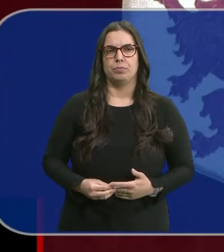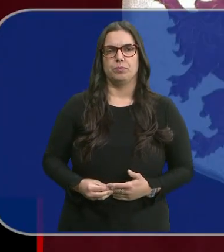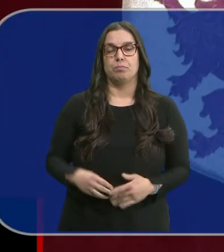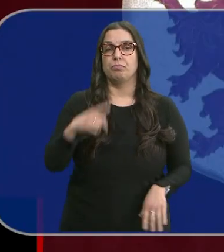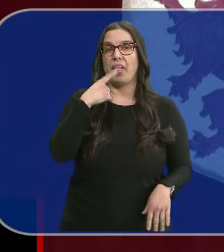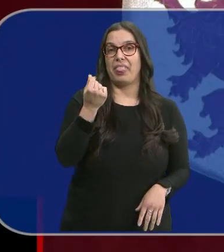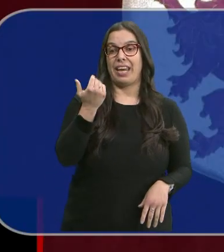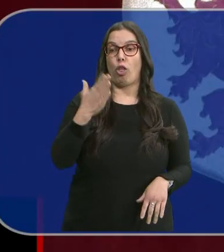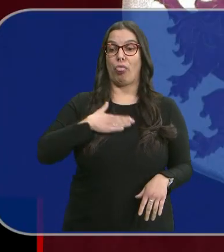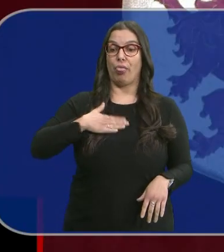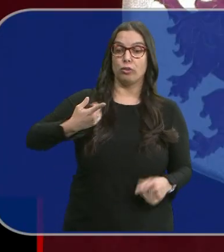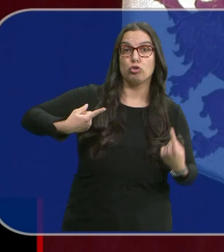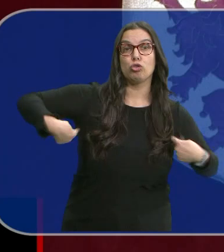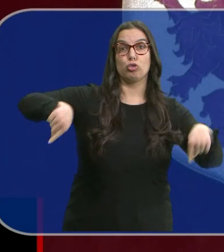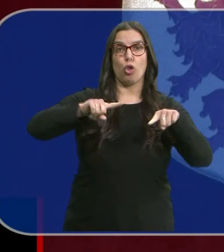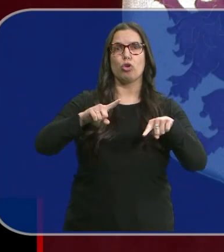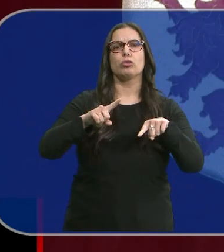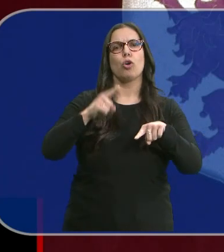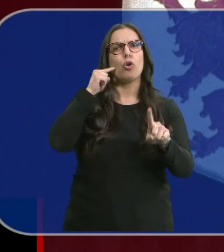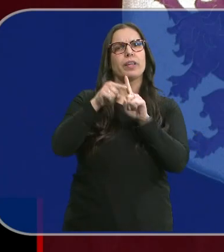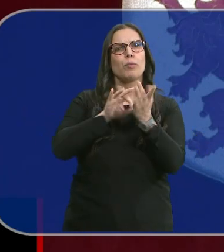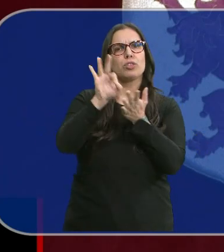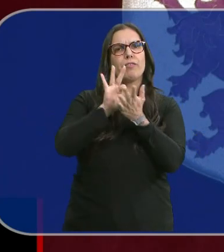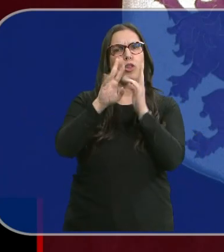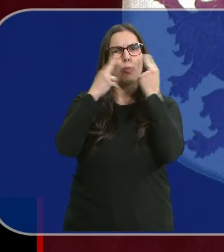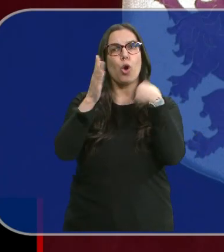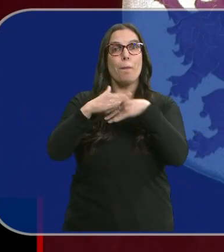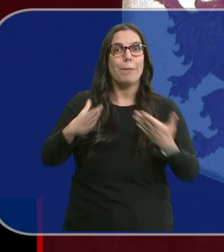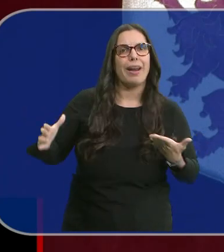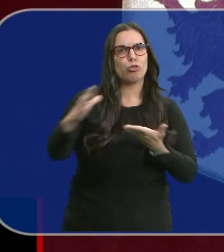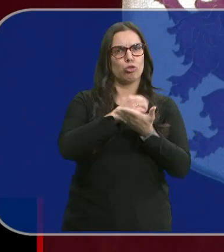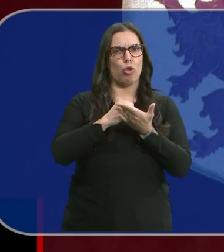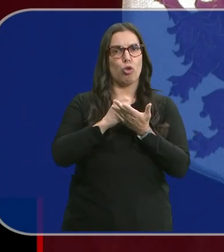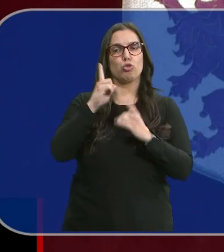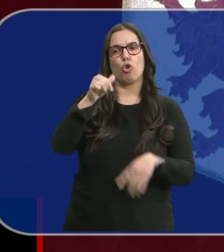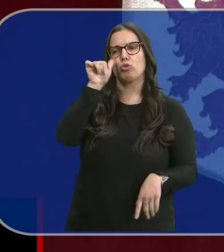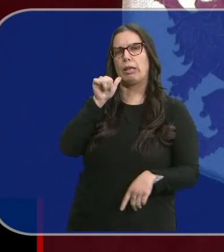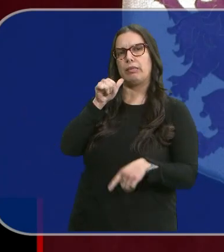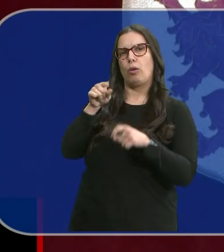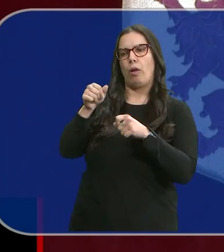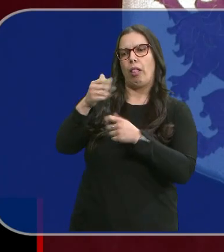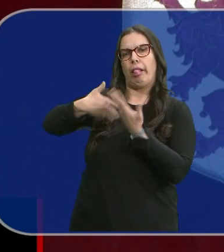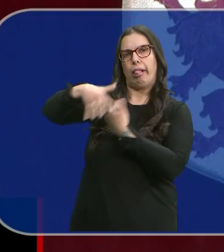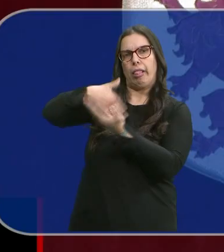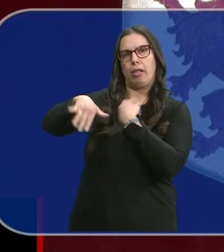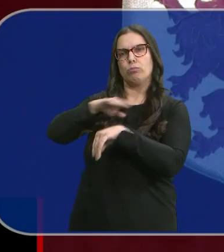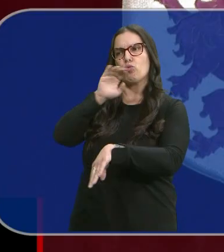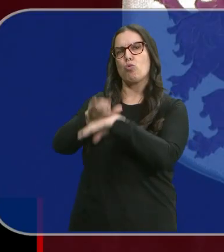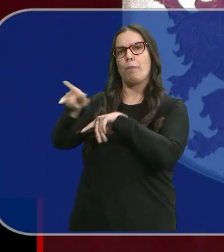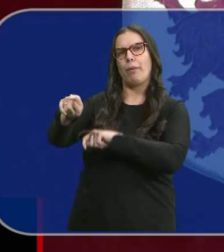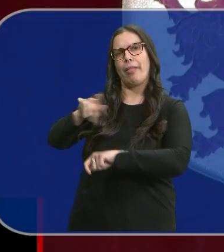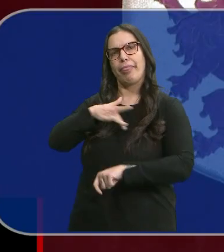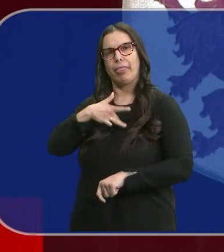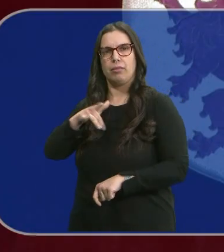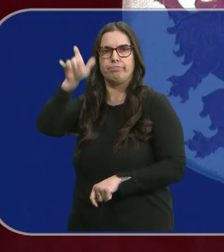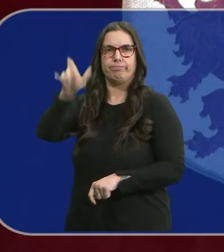El dinero de todos es para pagar los servicios públicos de todos y no para que Sánchez cumpla con las